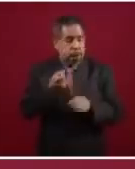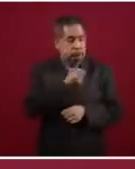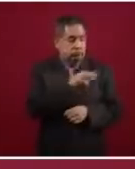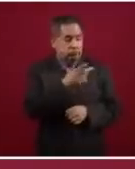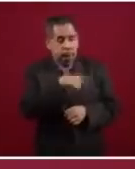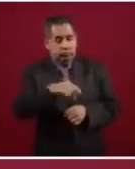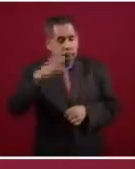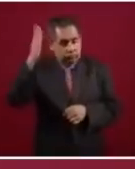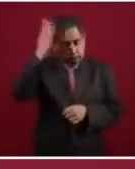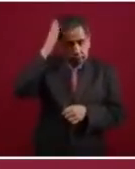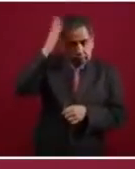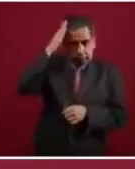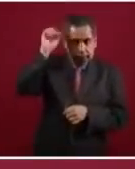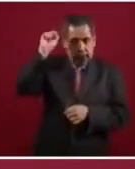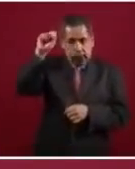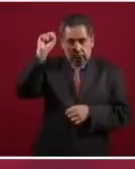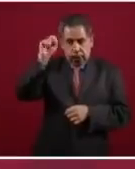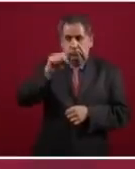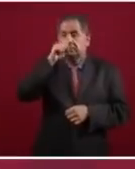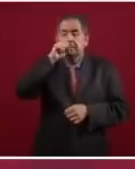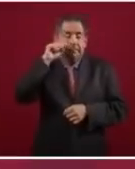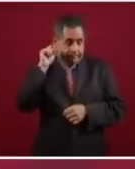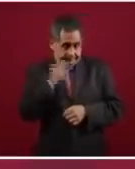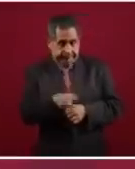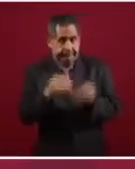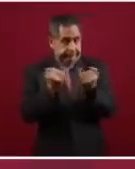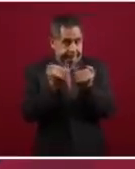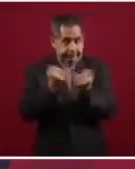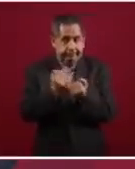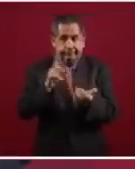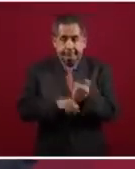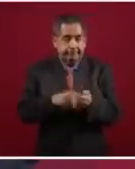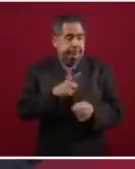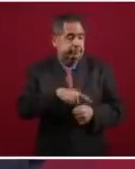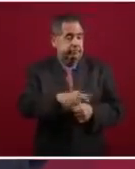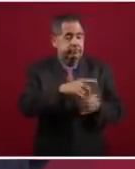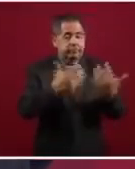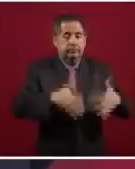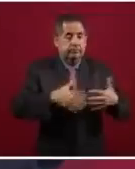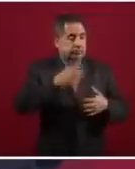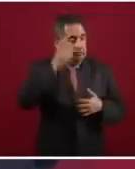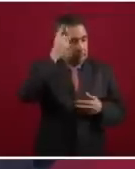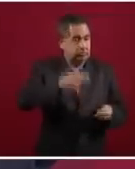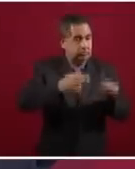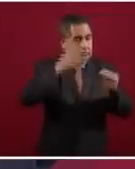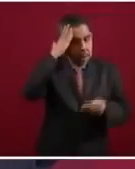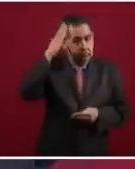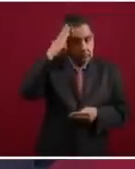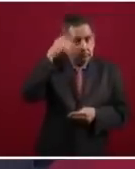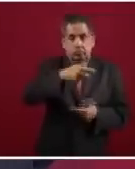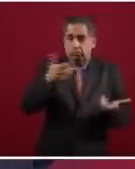dirigentes sindicales, es el momento también de que los dirigentes empresariales actúen